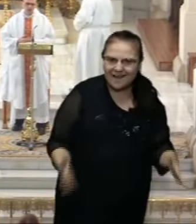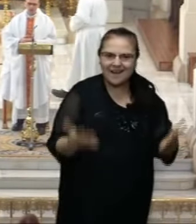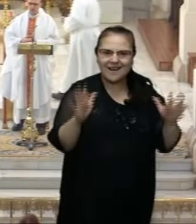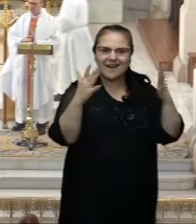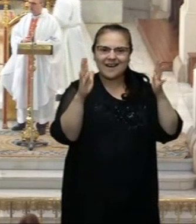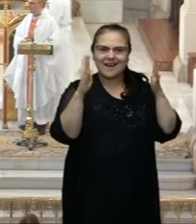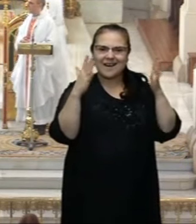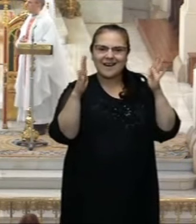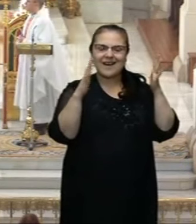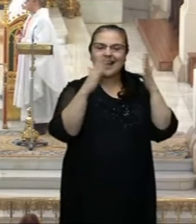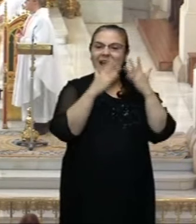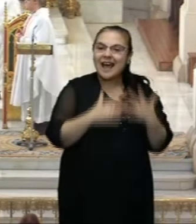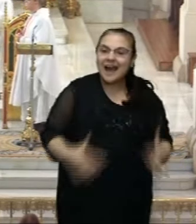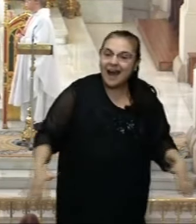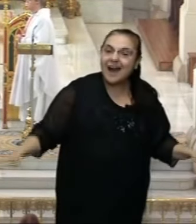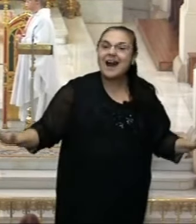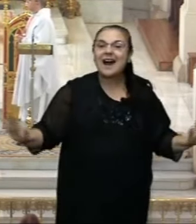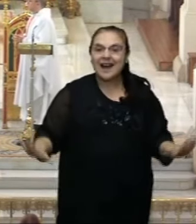Aleluya.